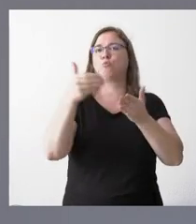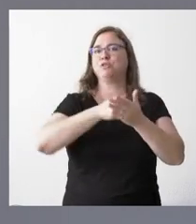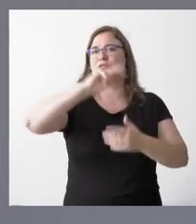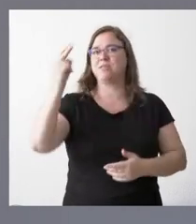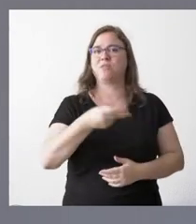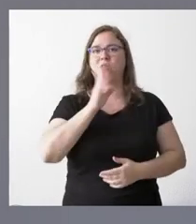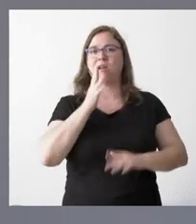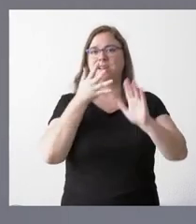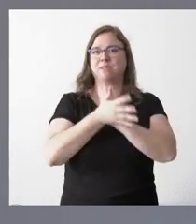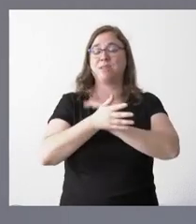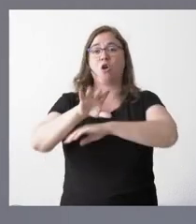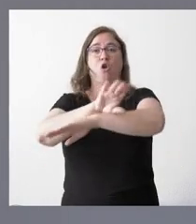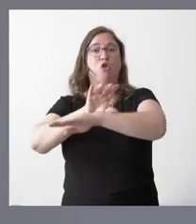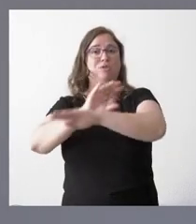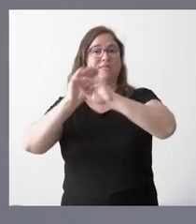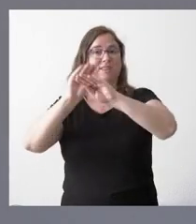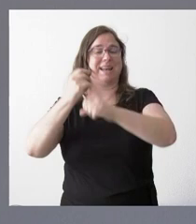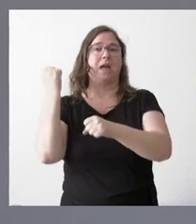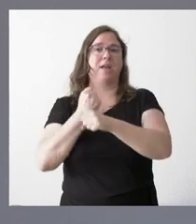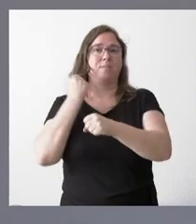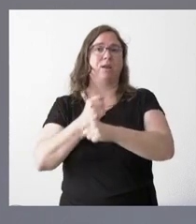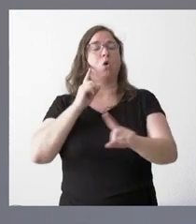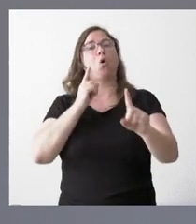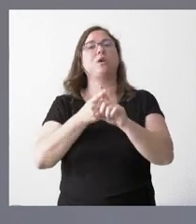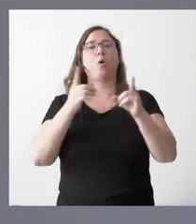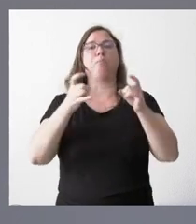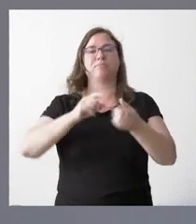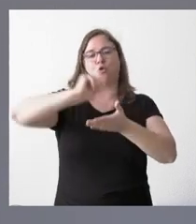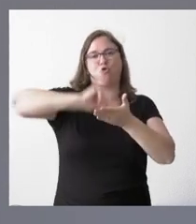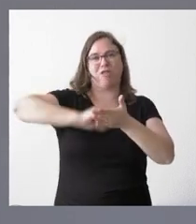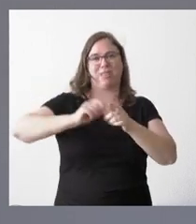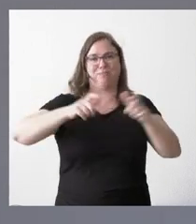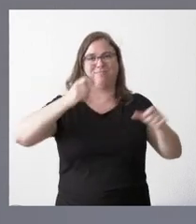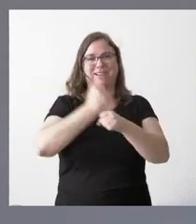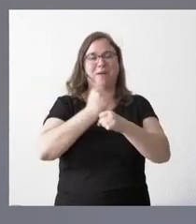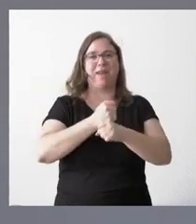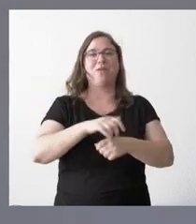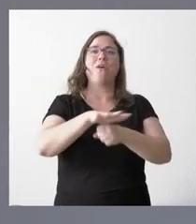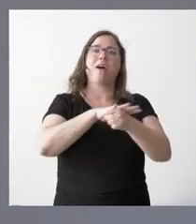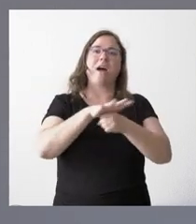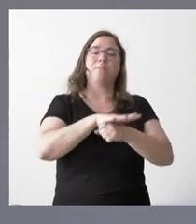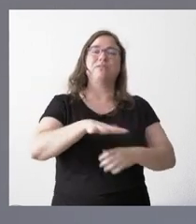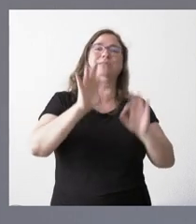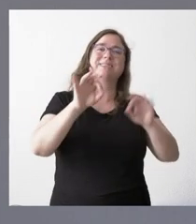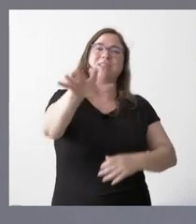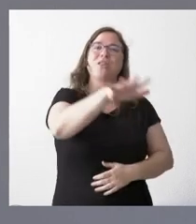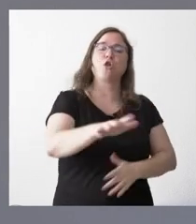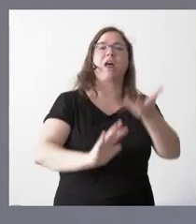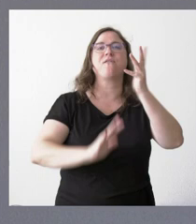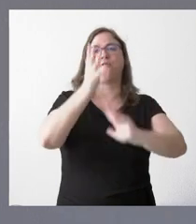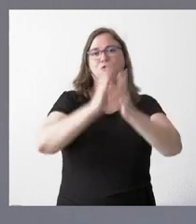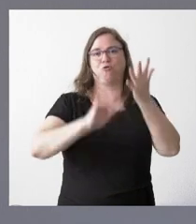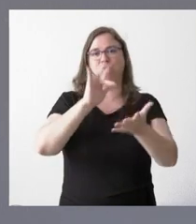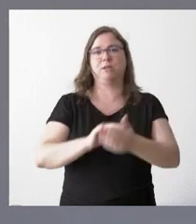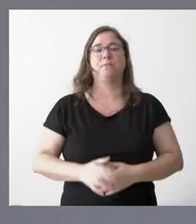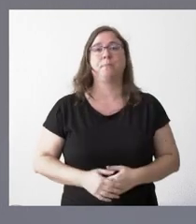euros de la Consejería de Empleo para la contratación de trabajadores en el ámbito de estas zonas forestales. Y